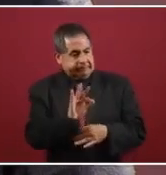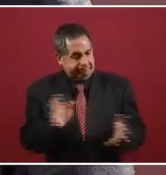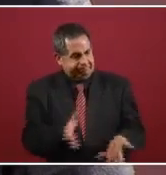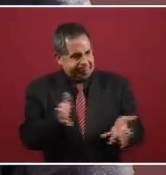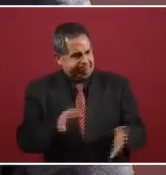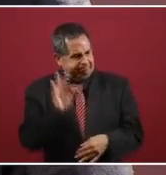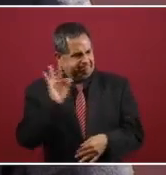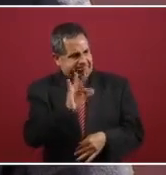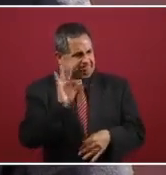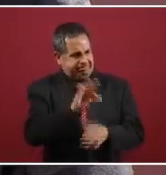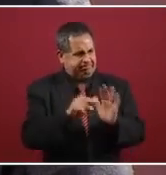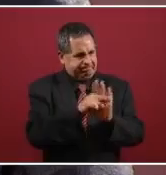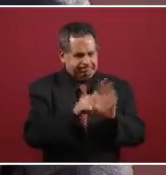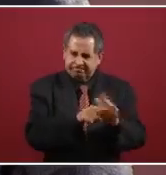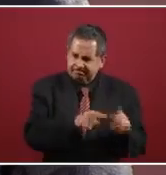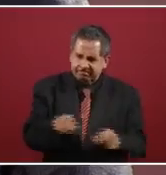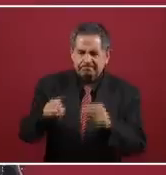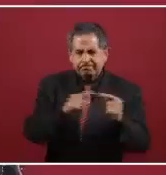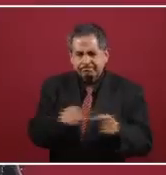a